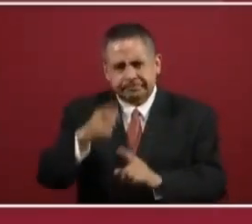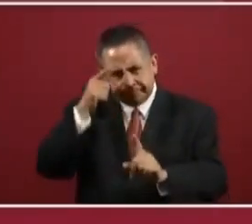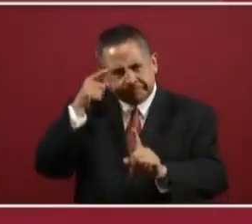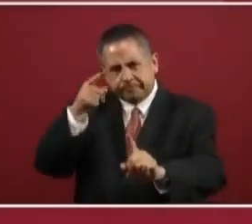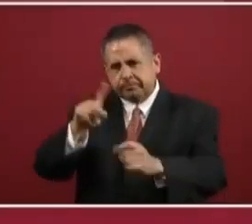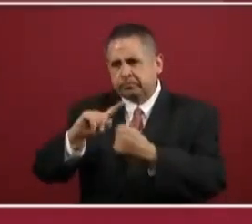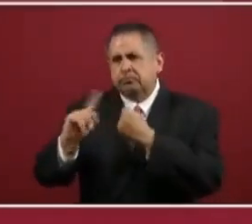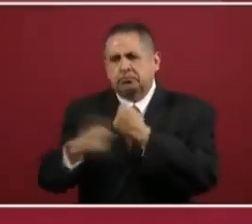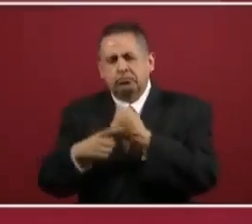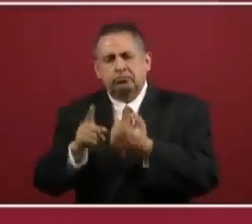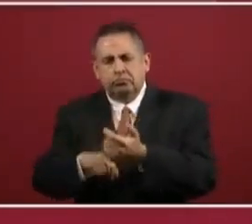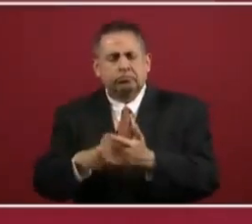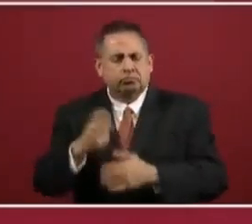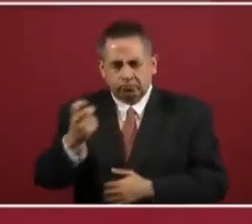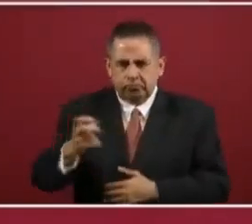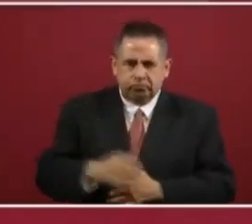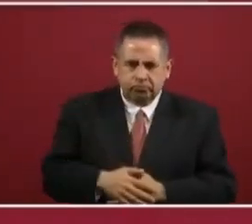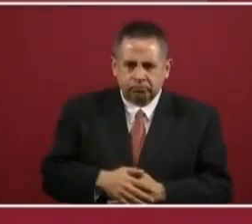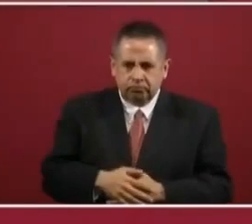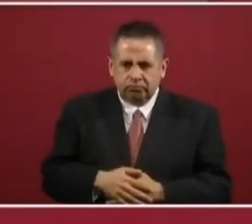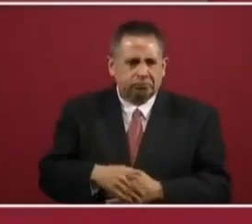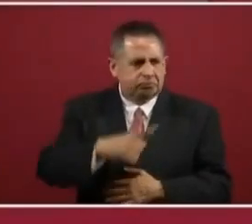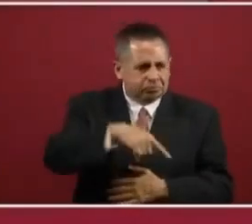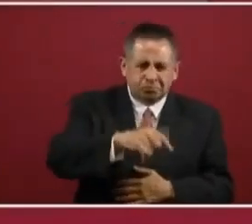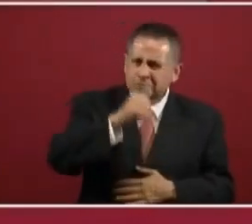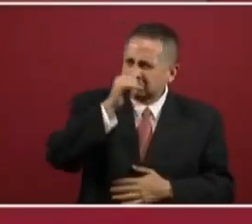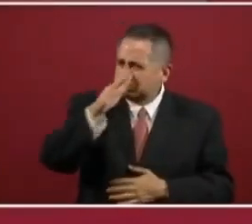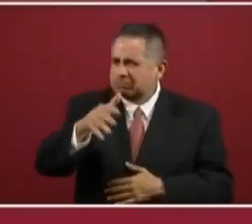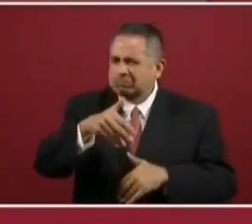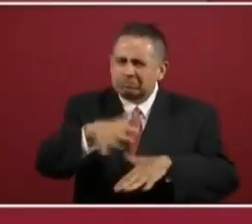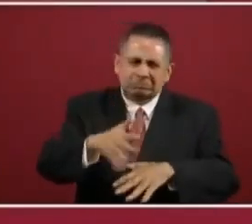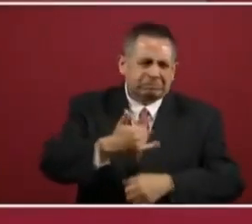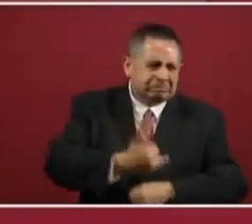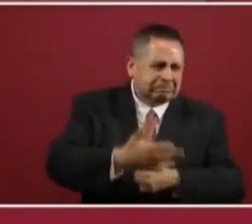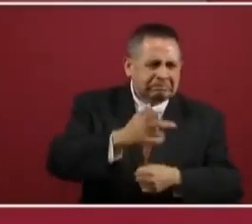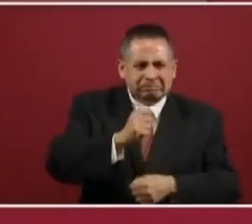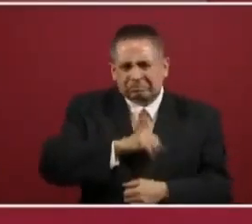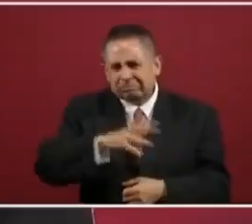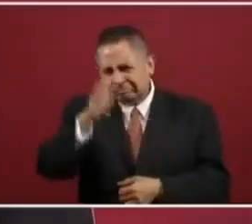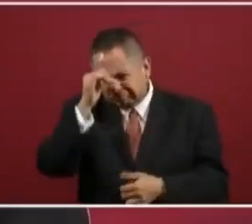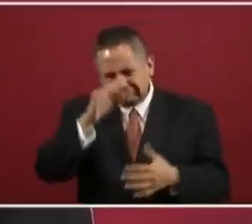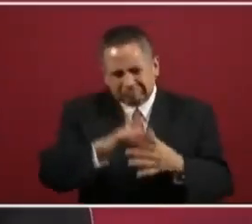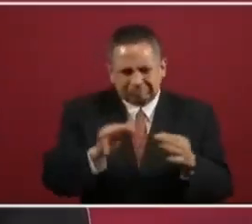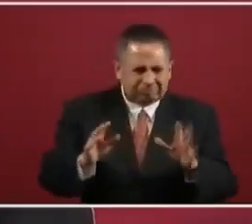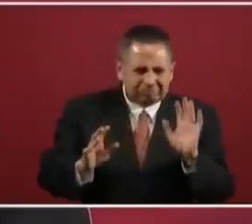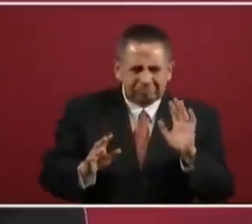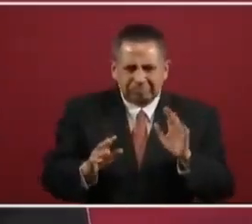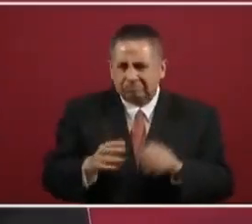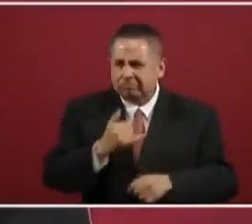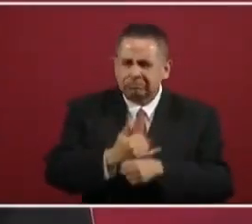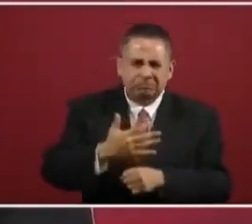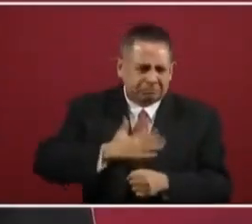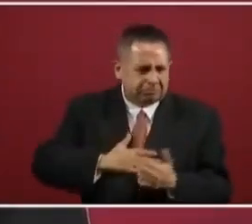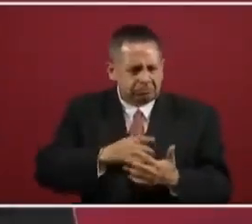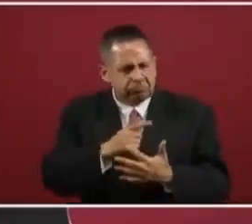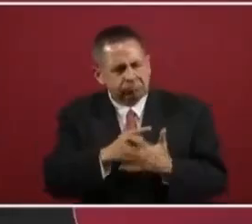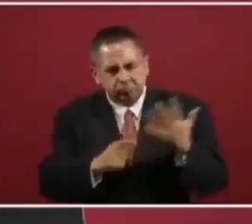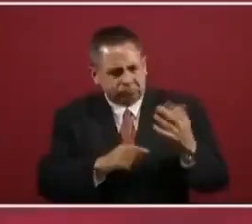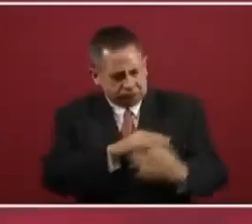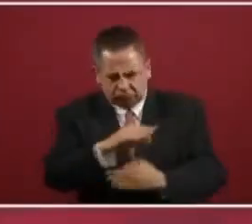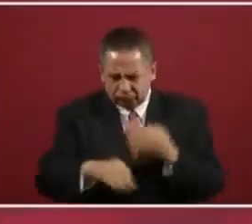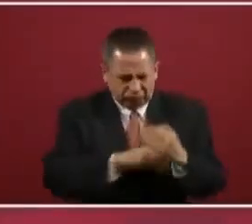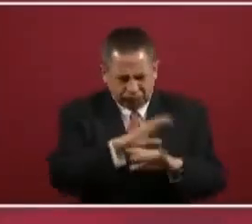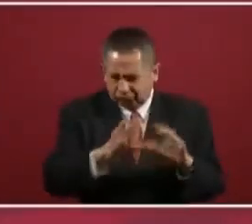propósito por eso todas las protestas inconformidades por actos de injusticia